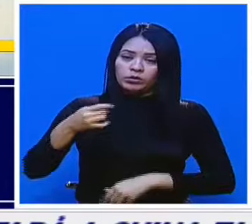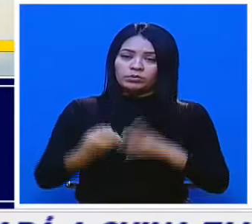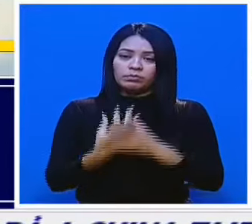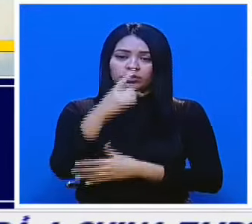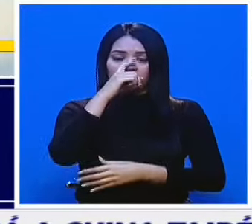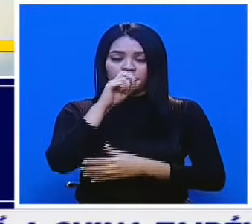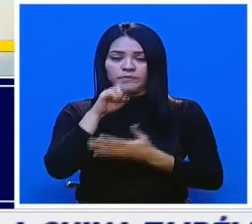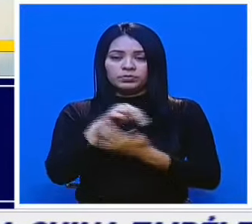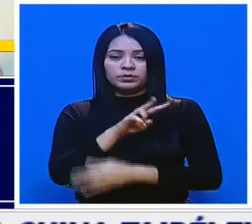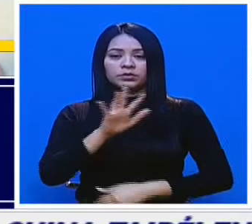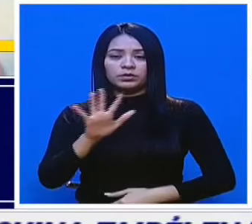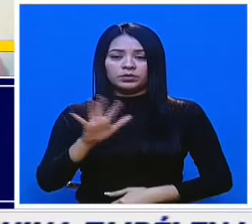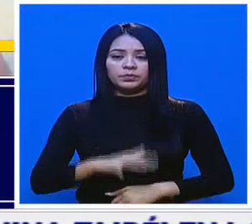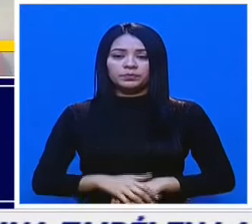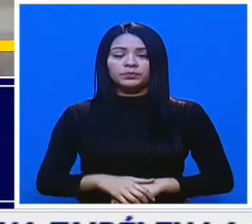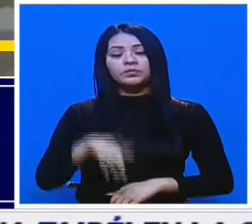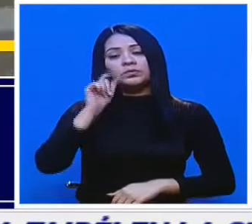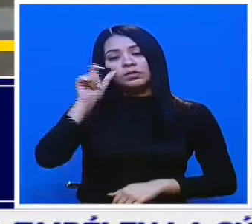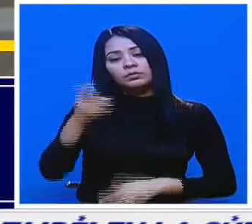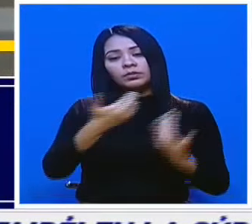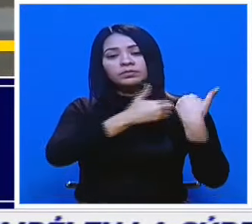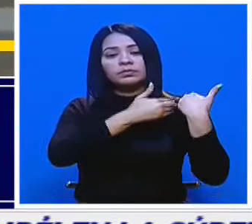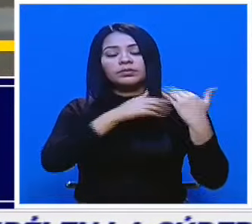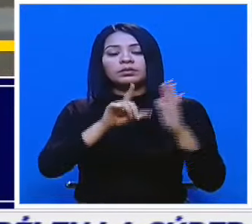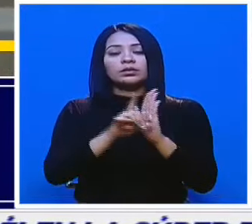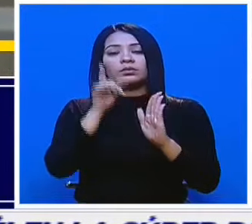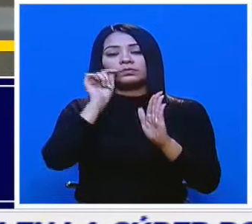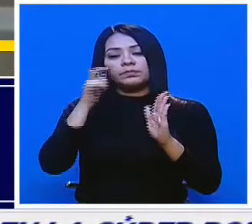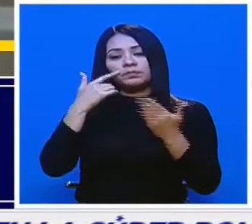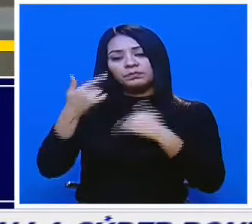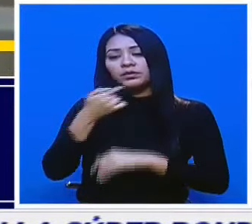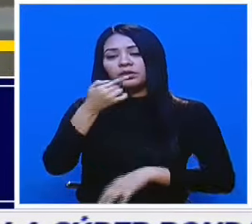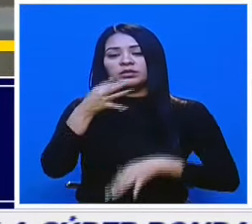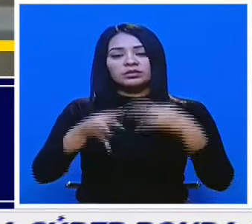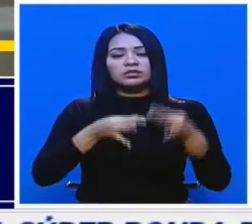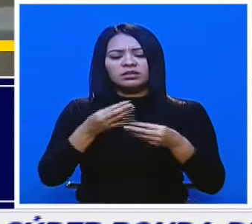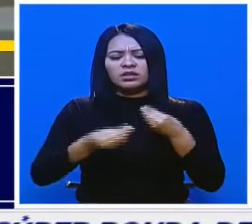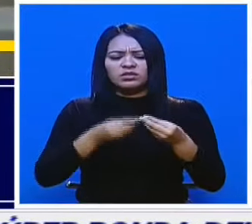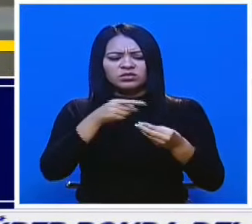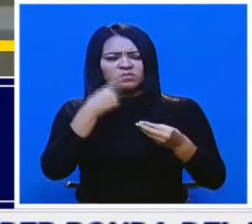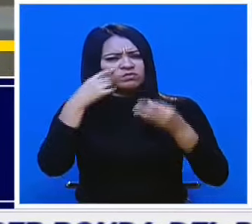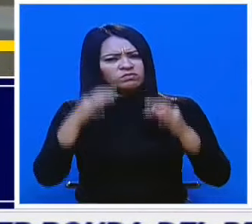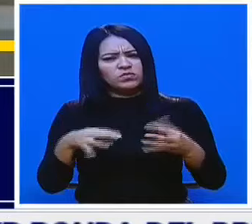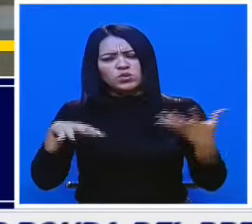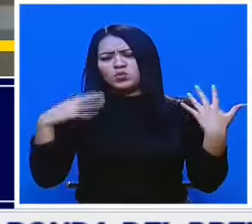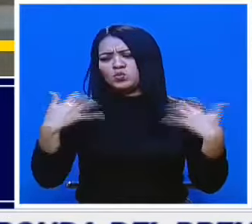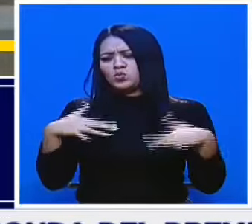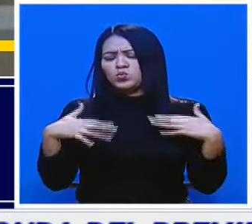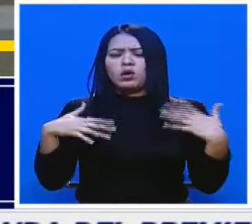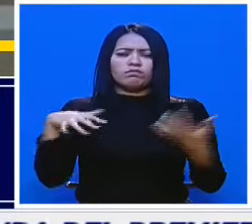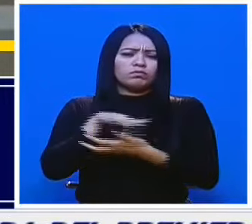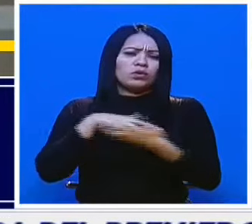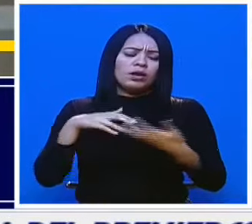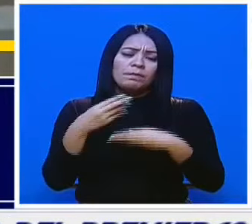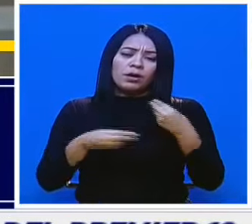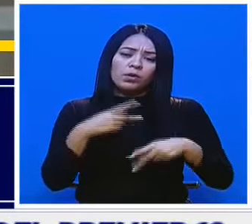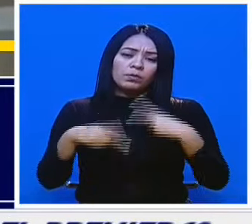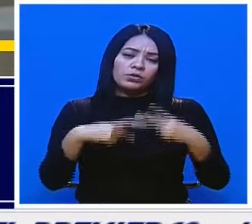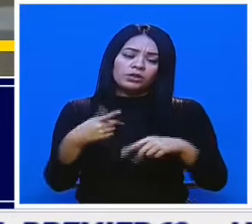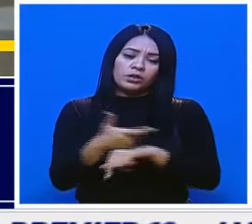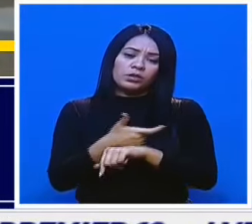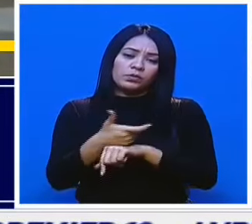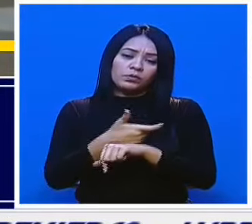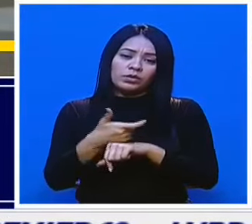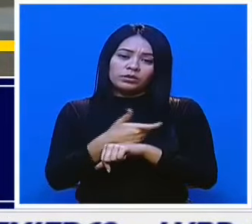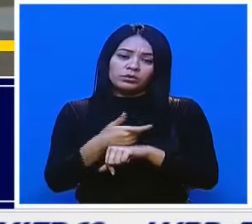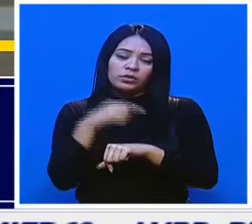de 2025 El representante legal de dir coms calificó la acción como un escandaloso proceder gubernamental